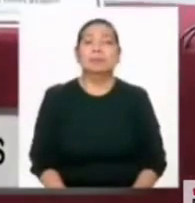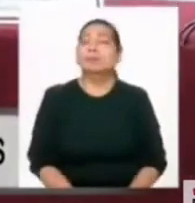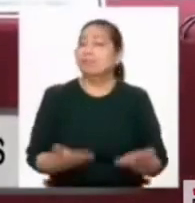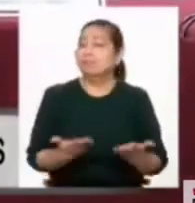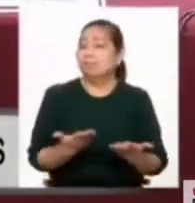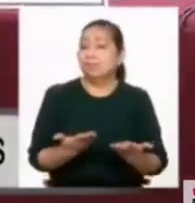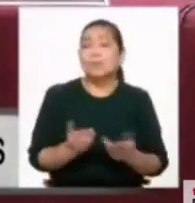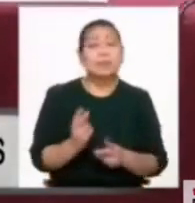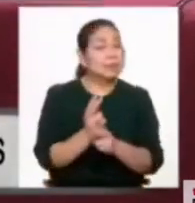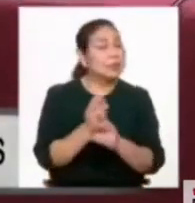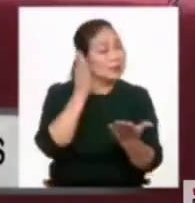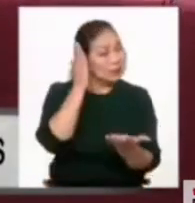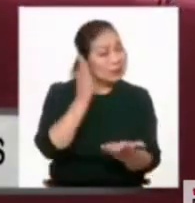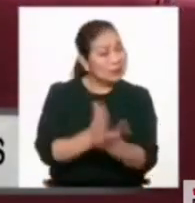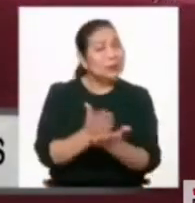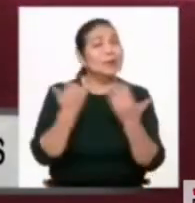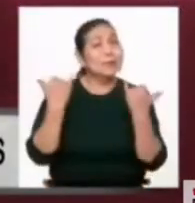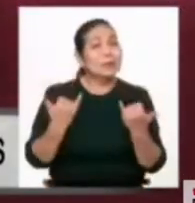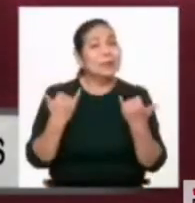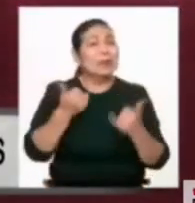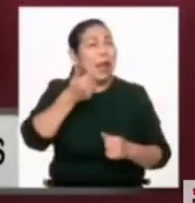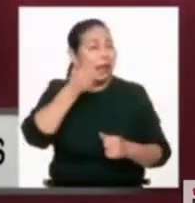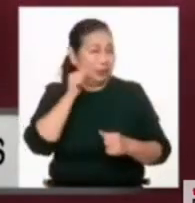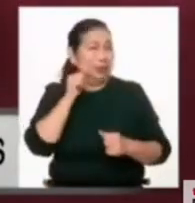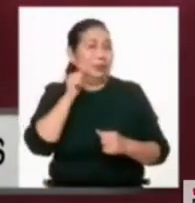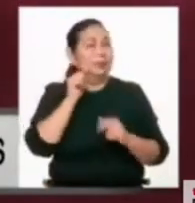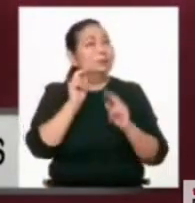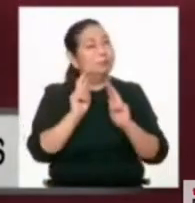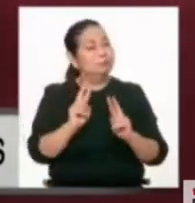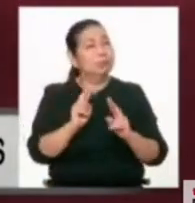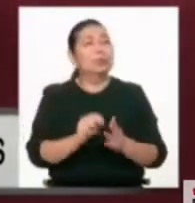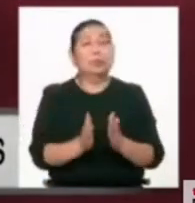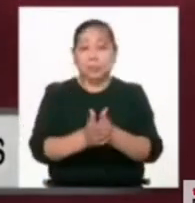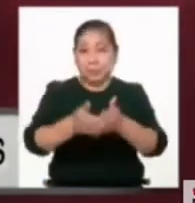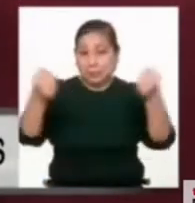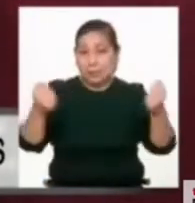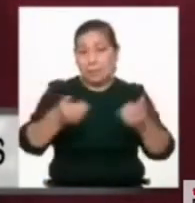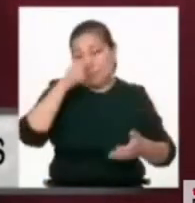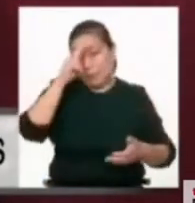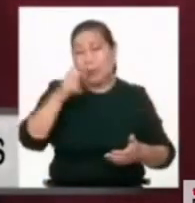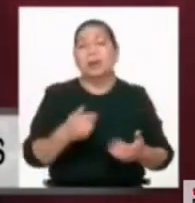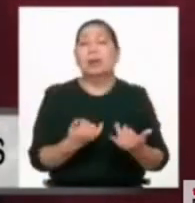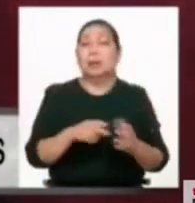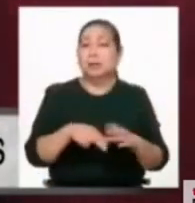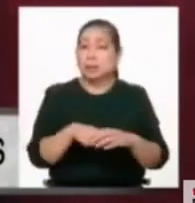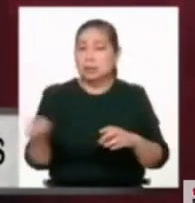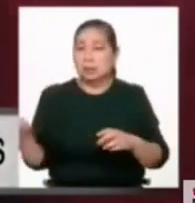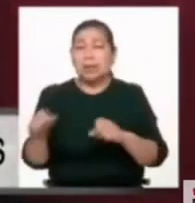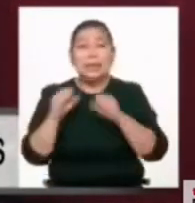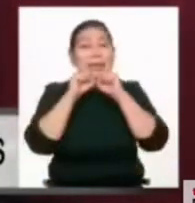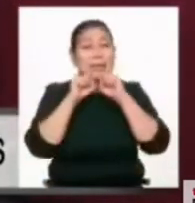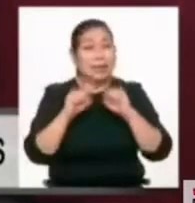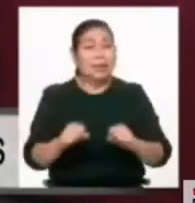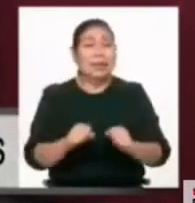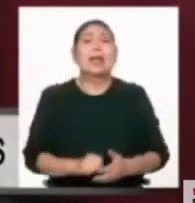Una medida radical que se ha tomado el día de ayer, ustedes habrán visto en el Diario Oficial El Peruano, se ha retirado al secretario